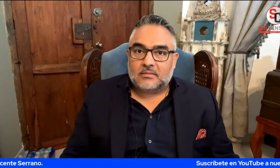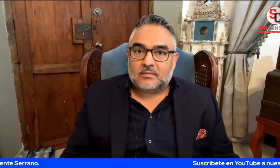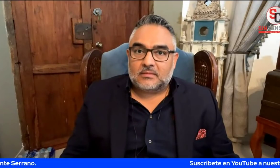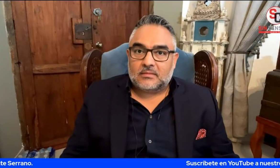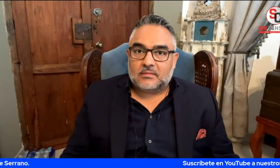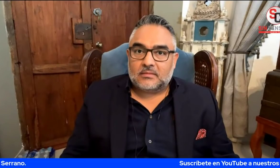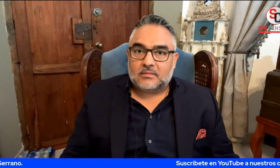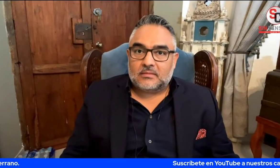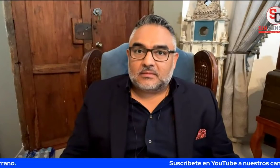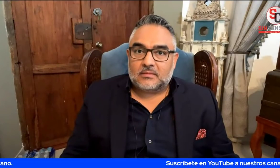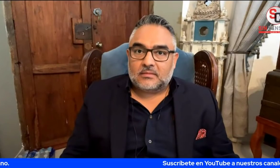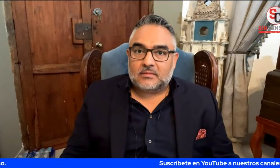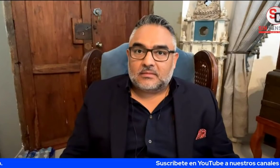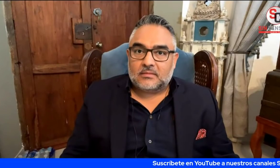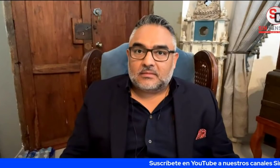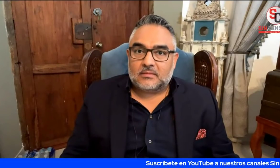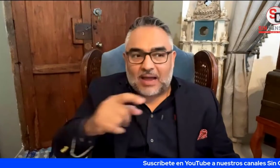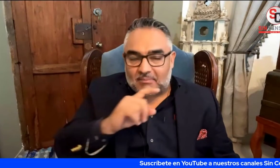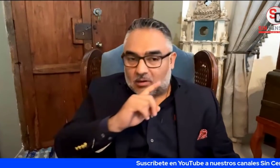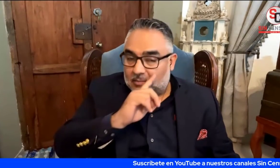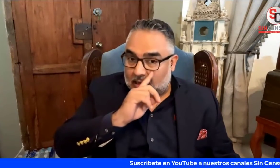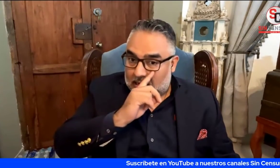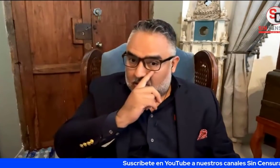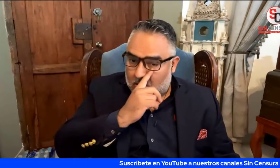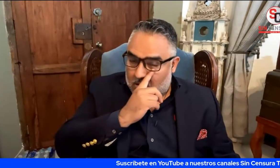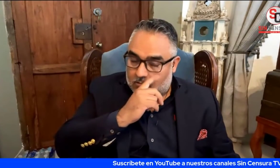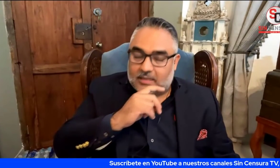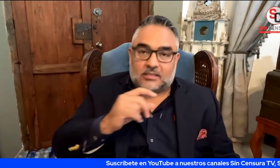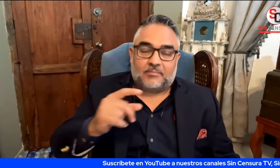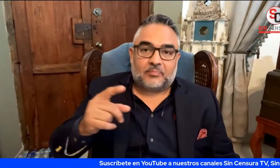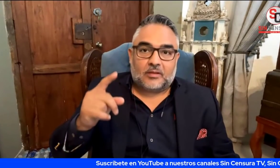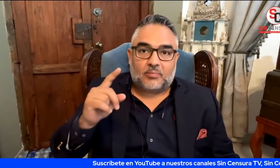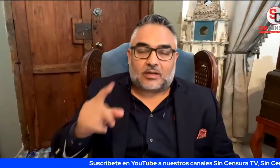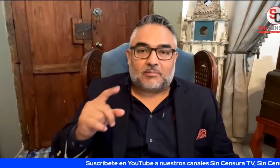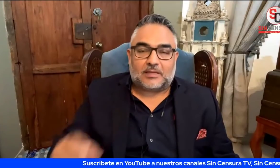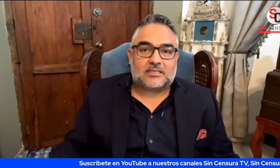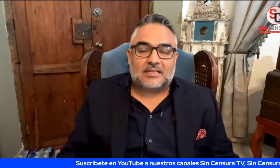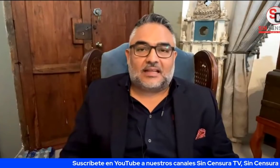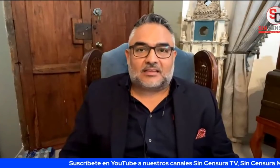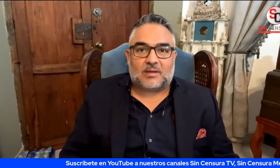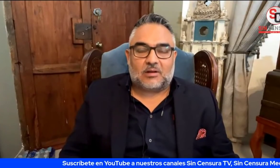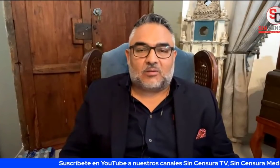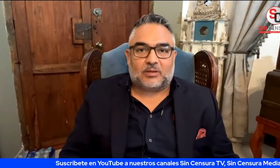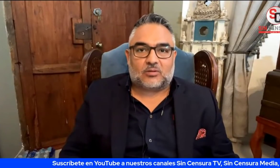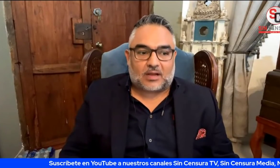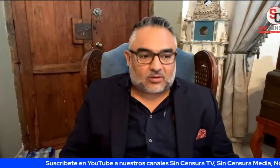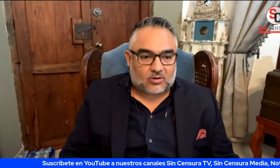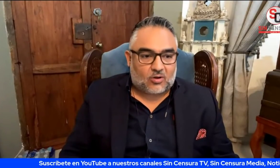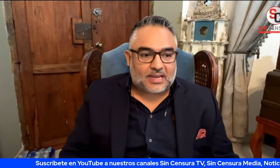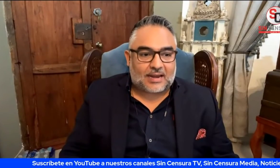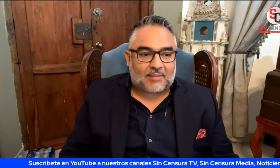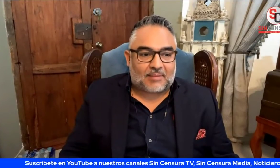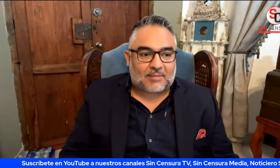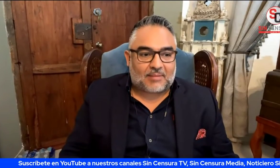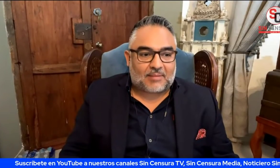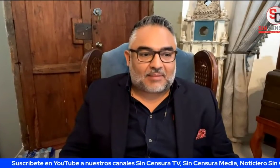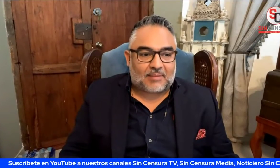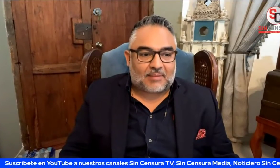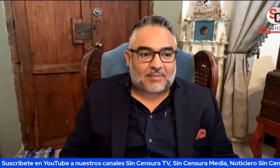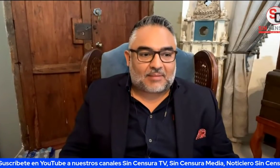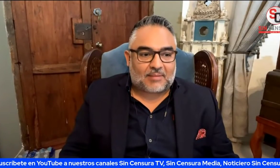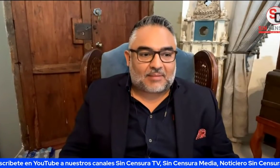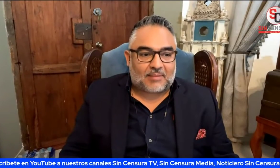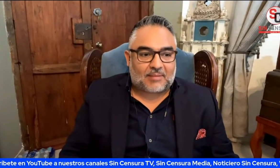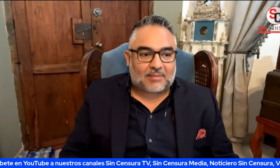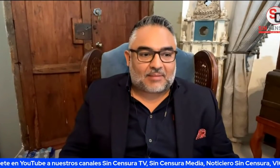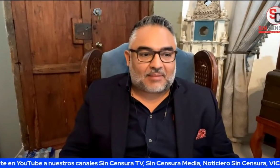ese nivel han llegado. Prepáramelo, mi querido Luis, porque el presidente Andrés Manuel López Obrador hoy en la mañanera